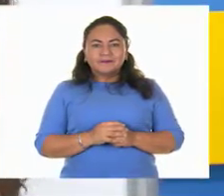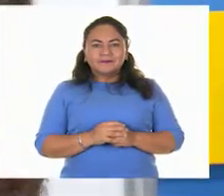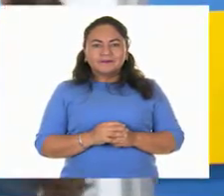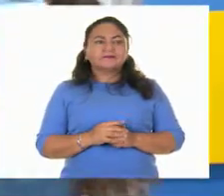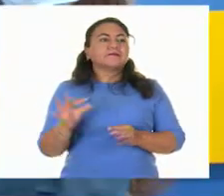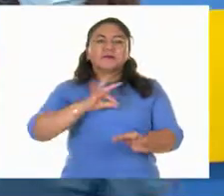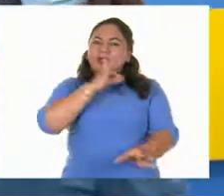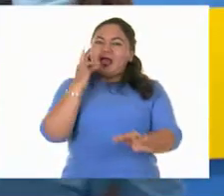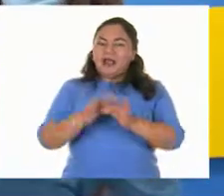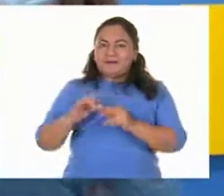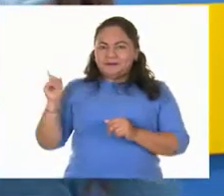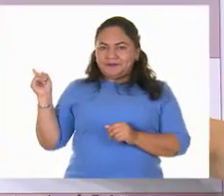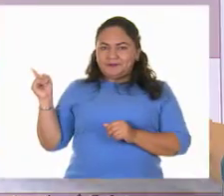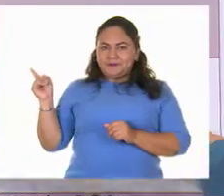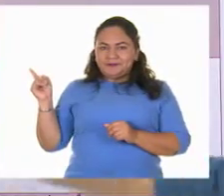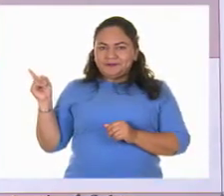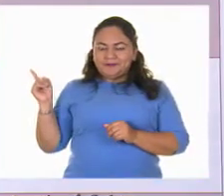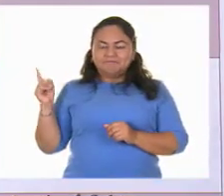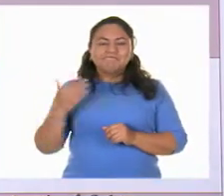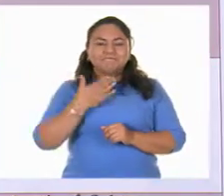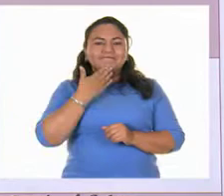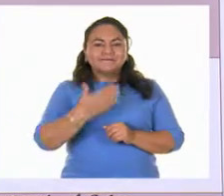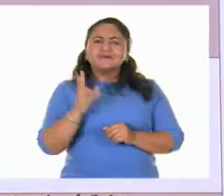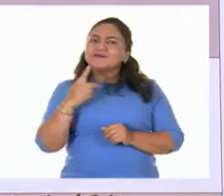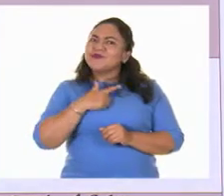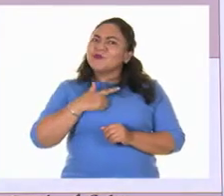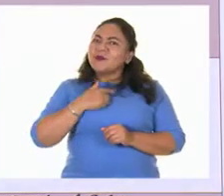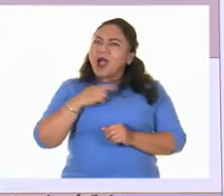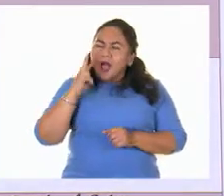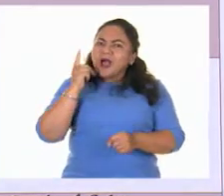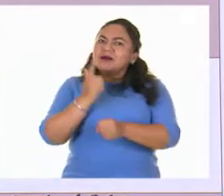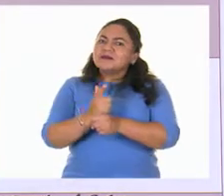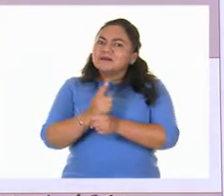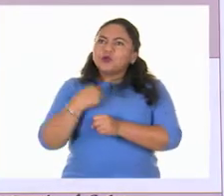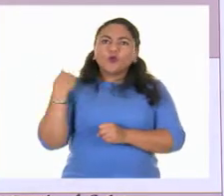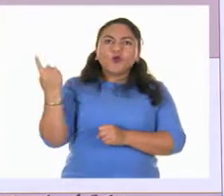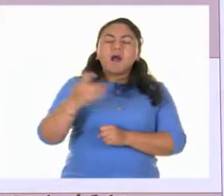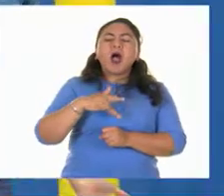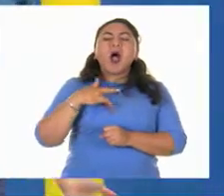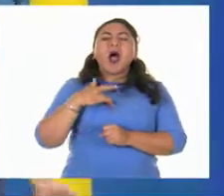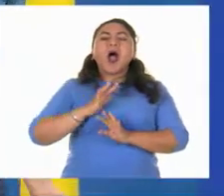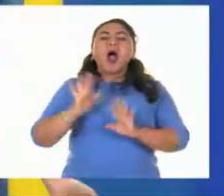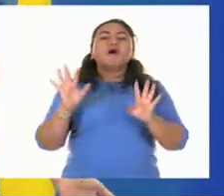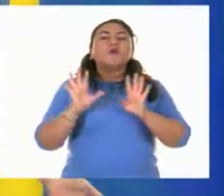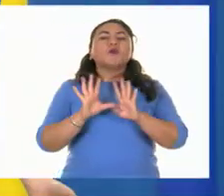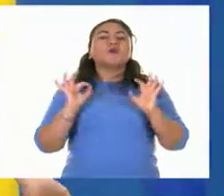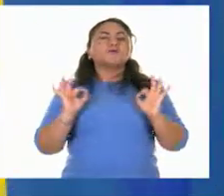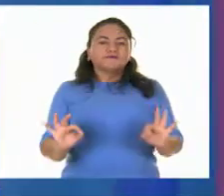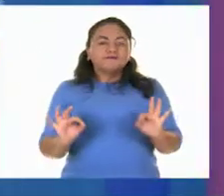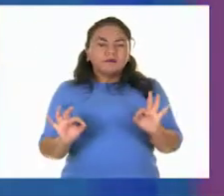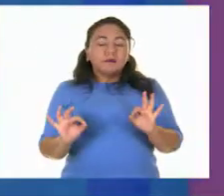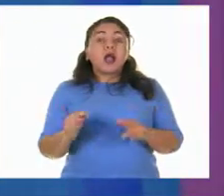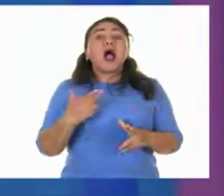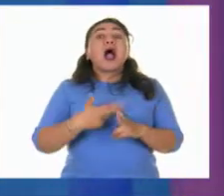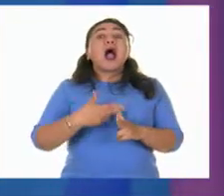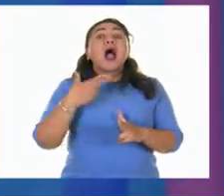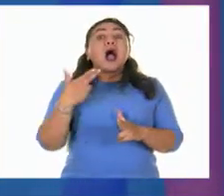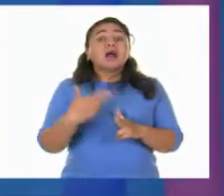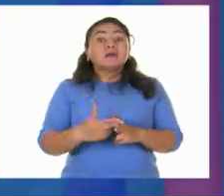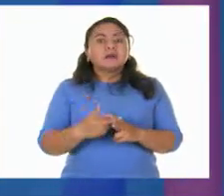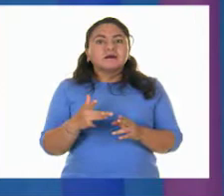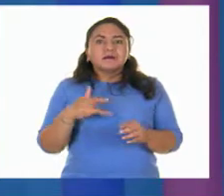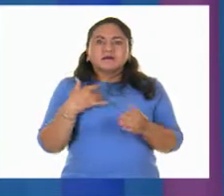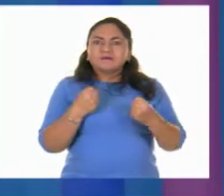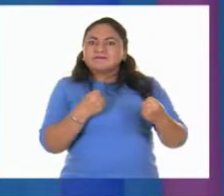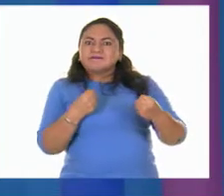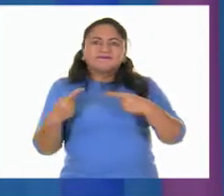Y ya lo tenemos por aquí. Excelente. Ay, qué gusto me da saber que todos quedaron satisfechos, incluso después de este